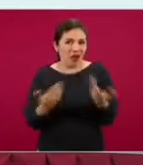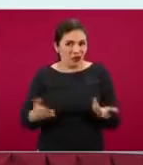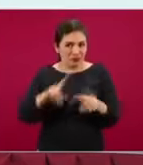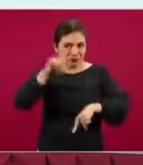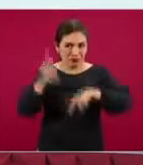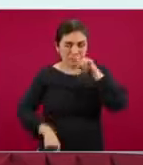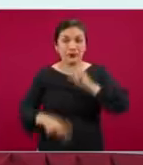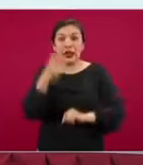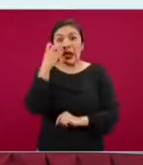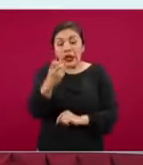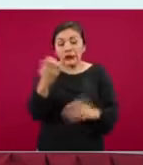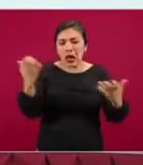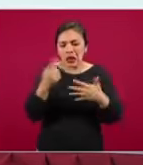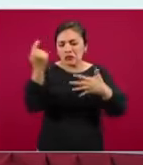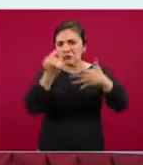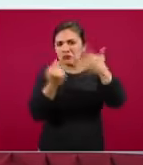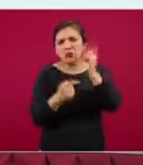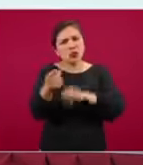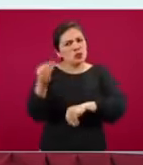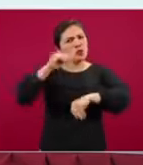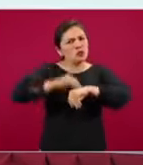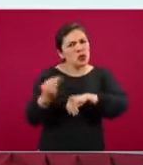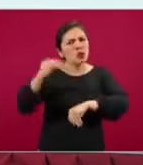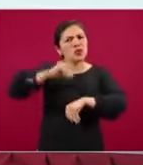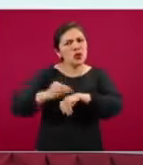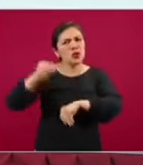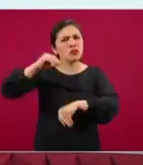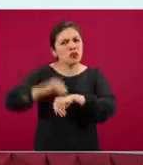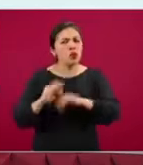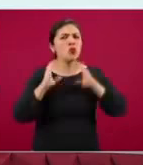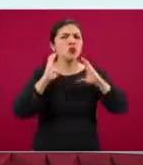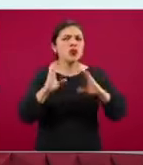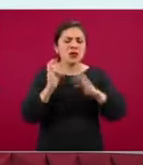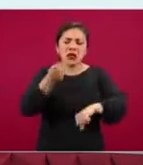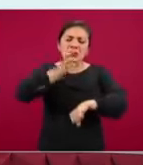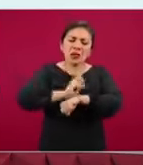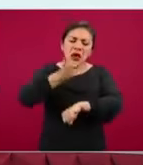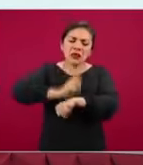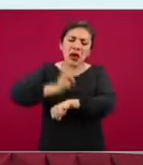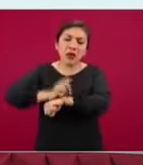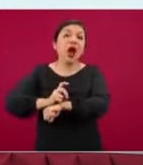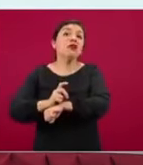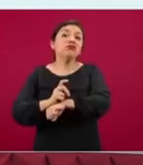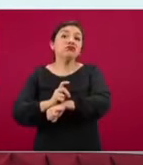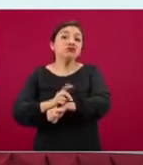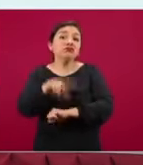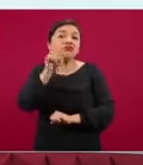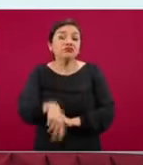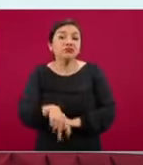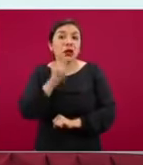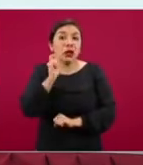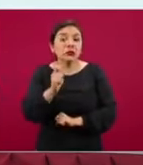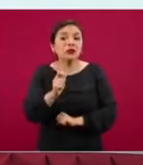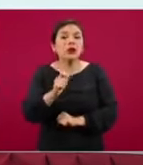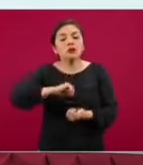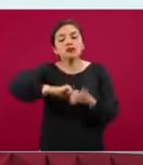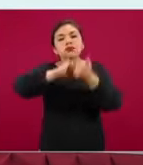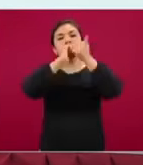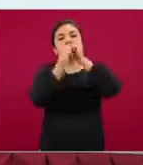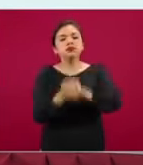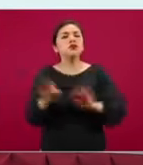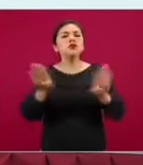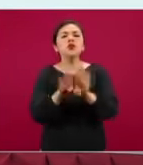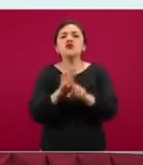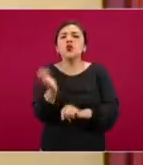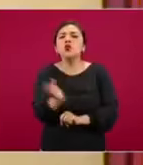Entonces, estas acciones, si las estamos implementando en nuestro día a día, las convertimos en